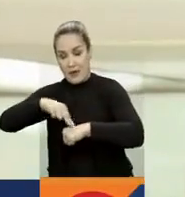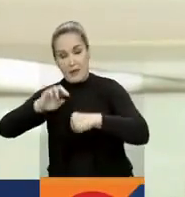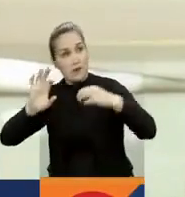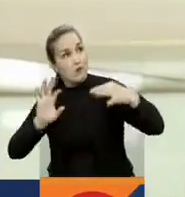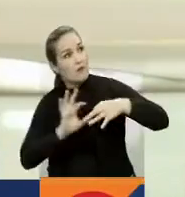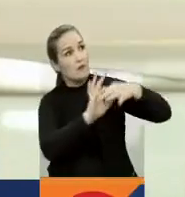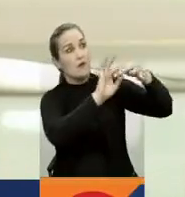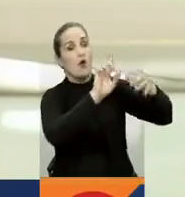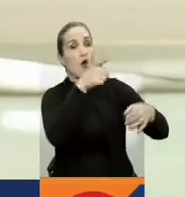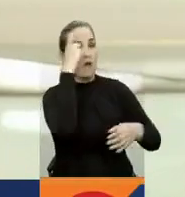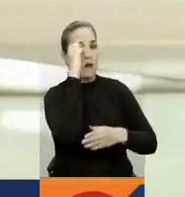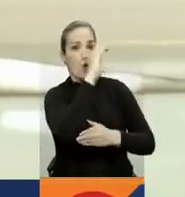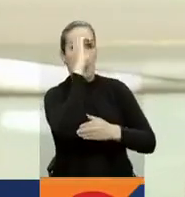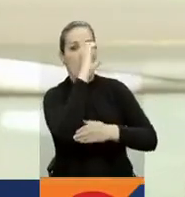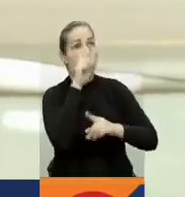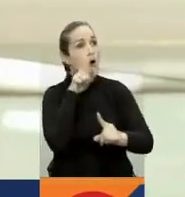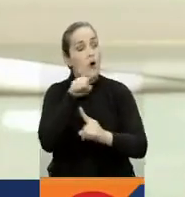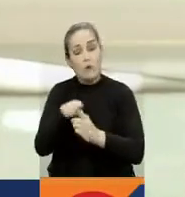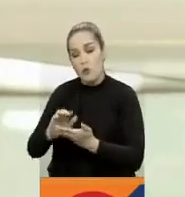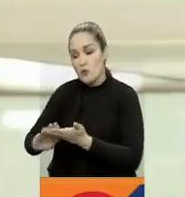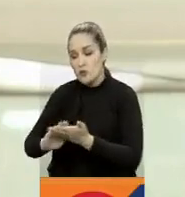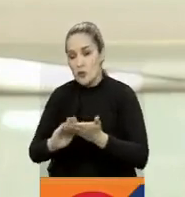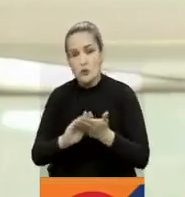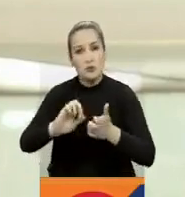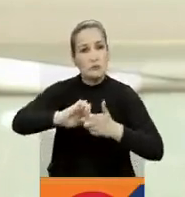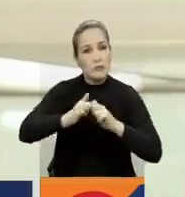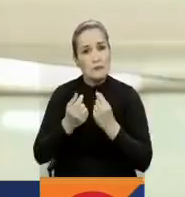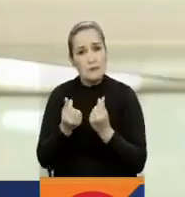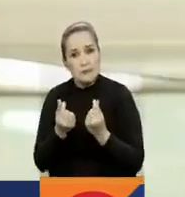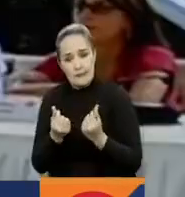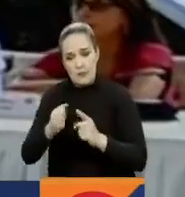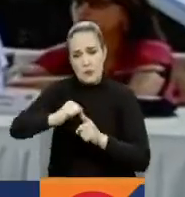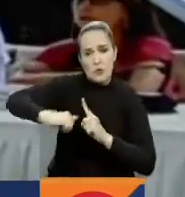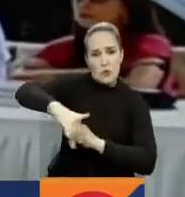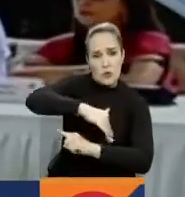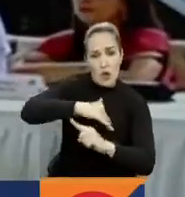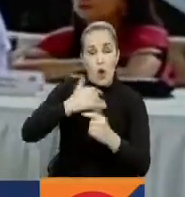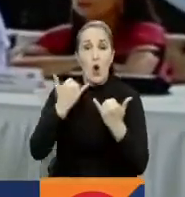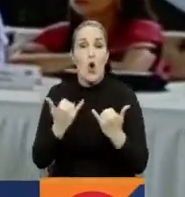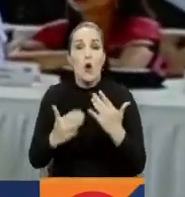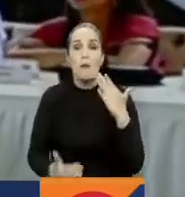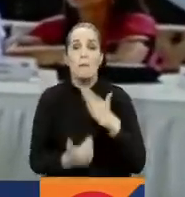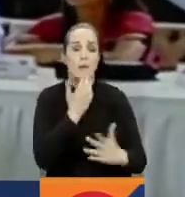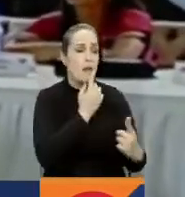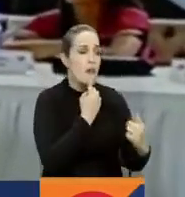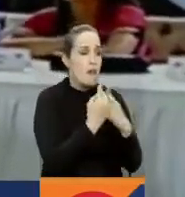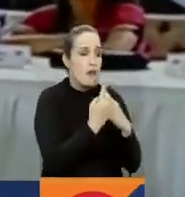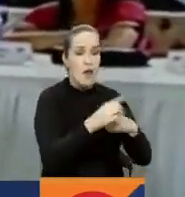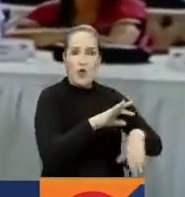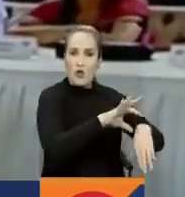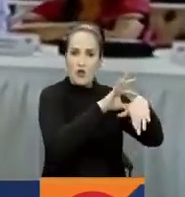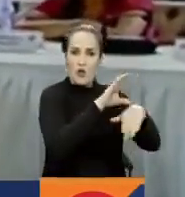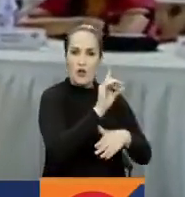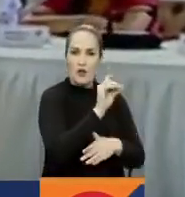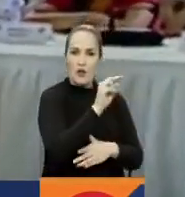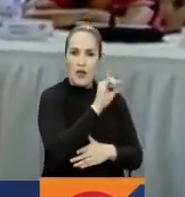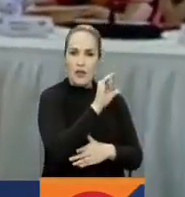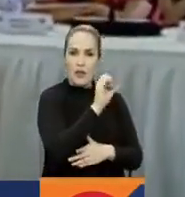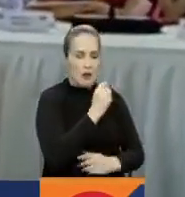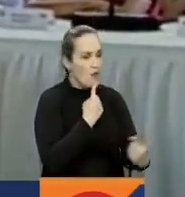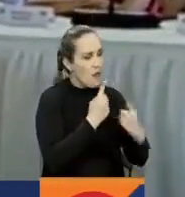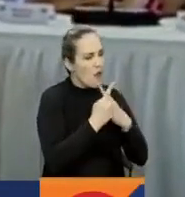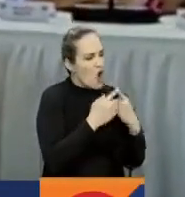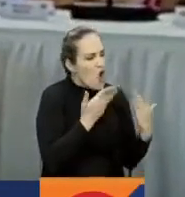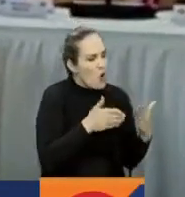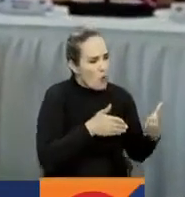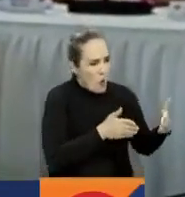resolver los problemas sociales y económicos que hay en el departamento. Hoy empezamos con el doctor Danilo Rueda a definir una ruta